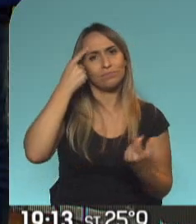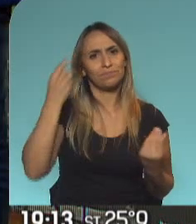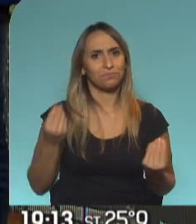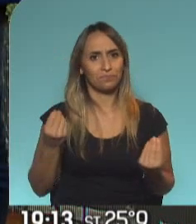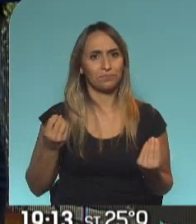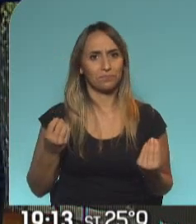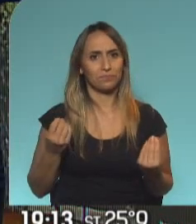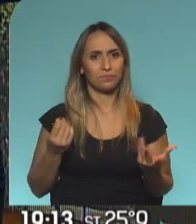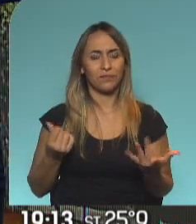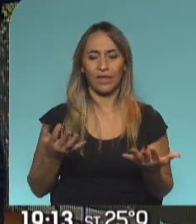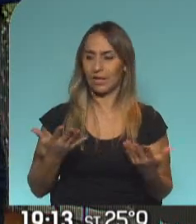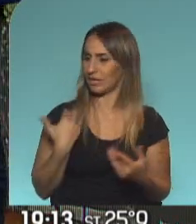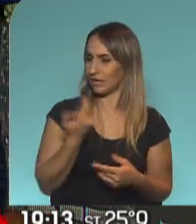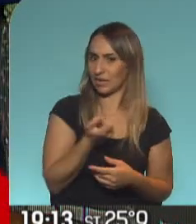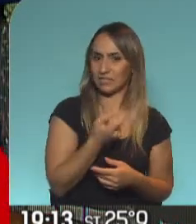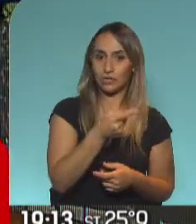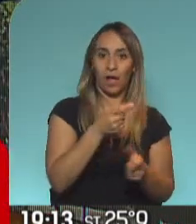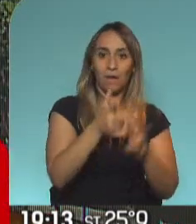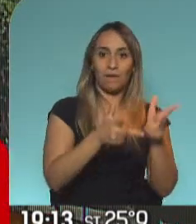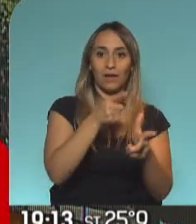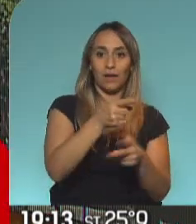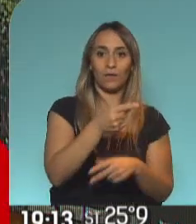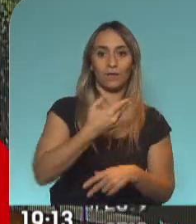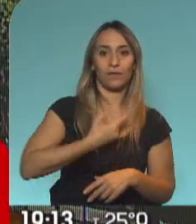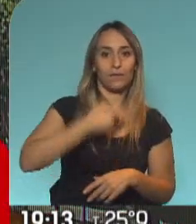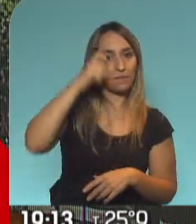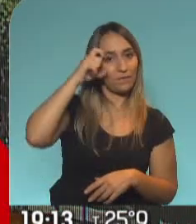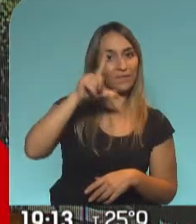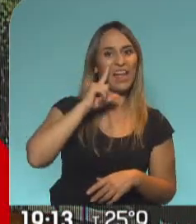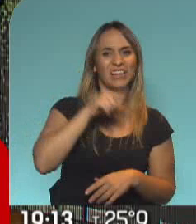es algo, lo decía recién con Feli, el tiempo